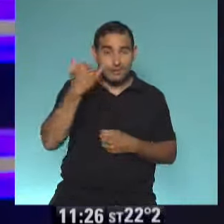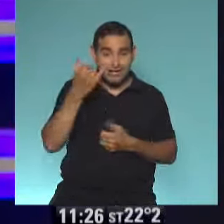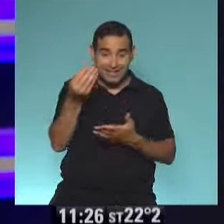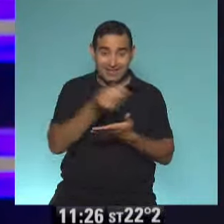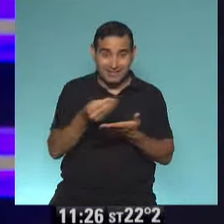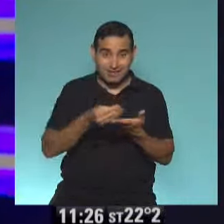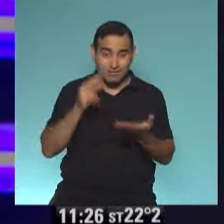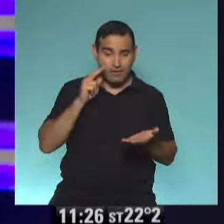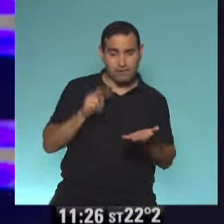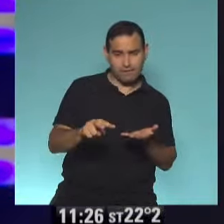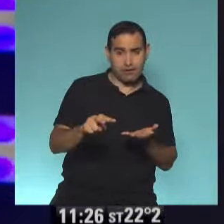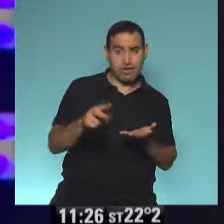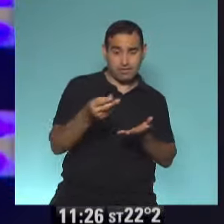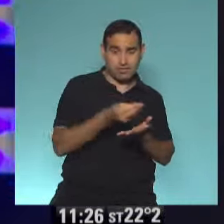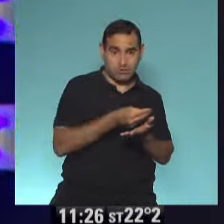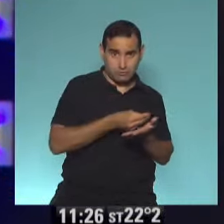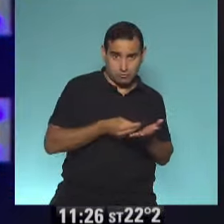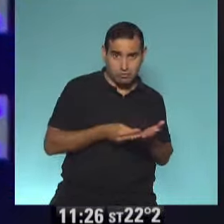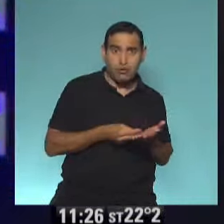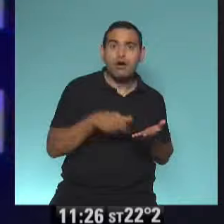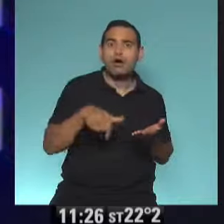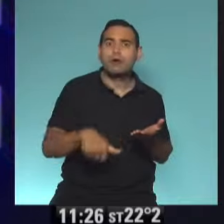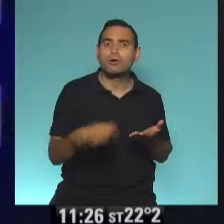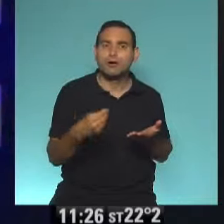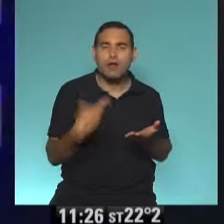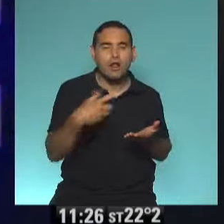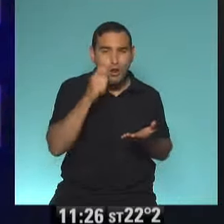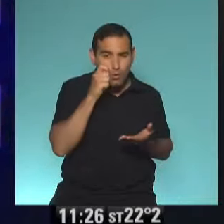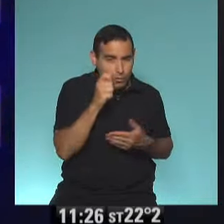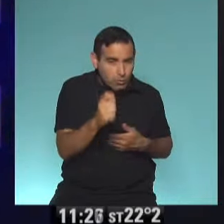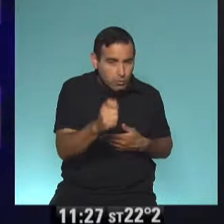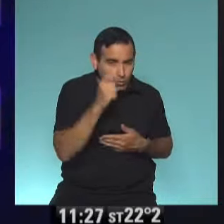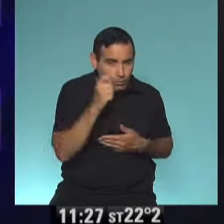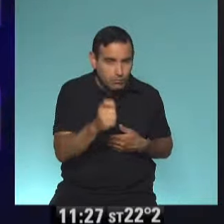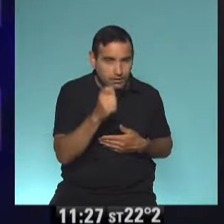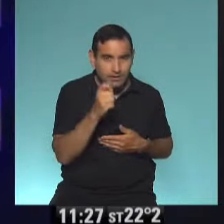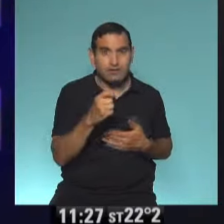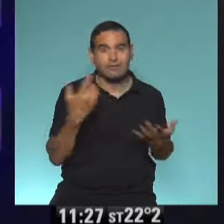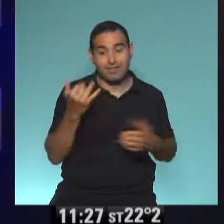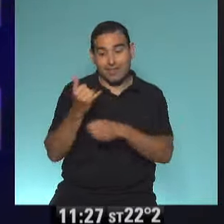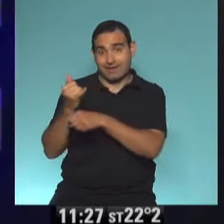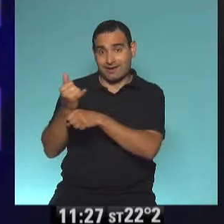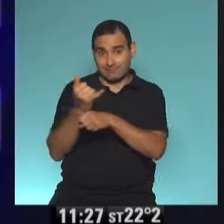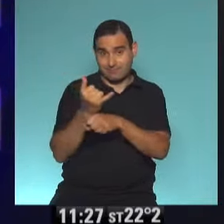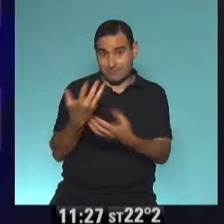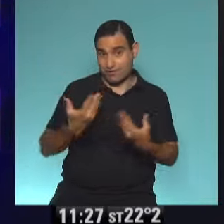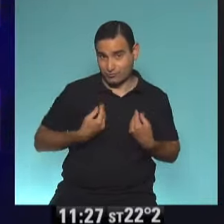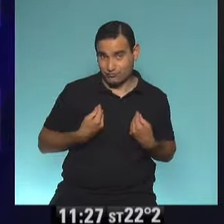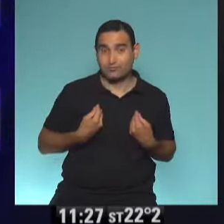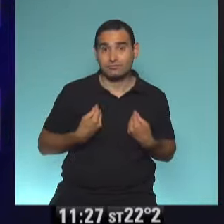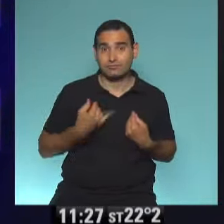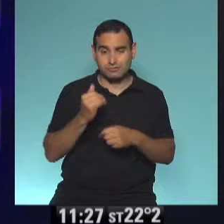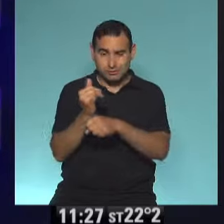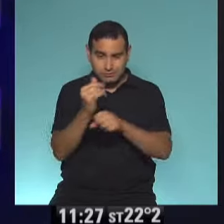dibujado mirándolo así, a simple vista, vamos a usar la lupa y con la ayuda acá de nuestras cámaras, o los vamos a ayudar a ustedes para que